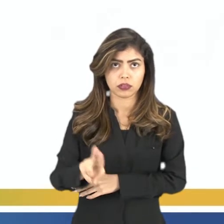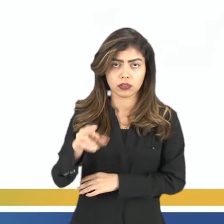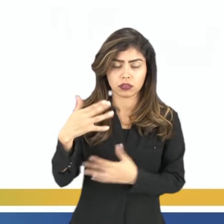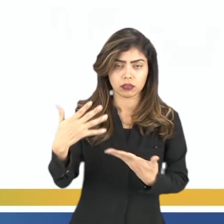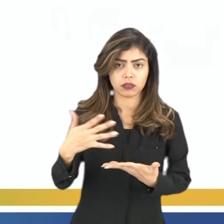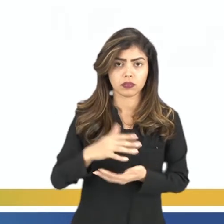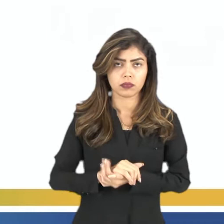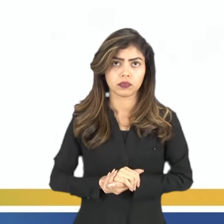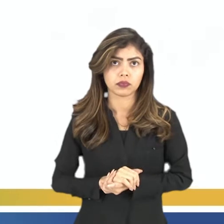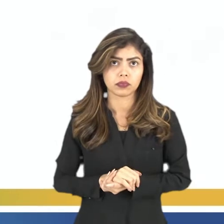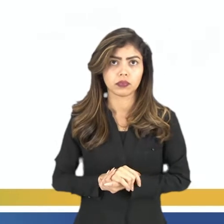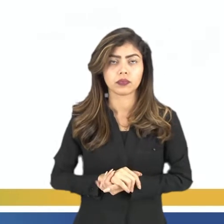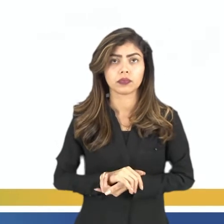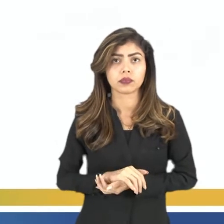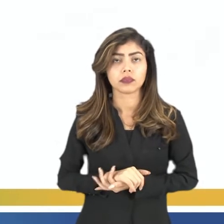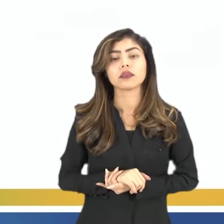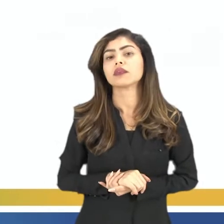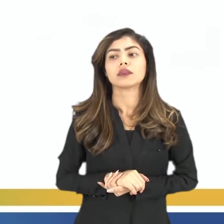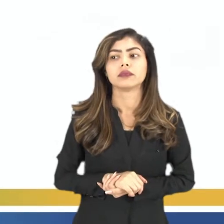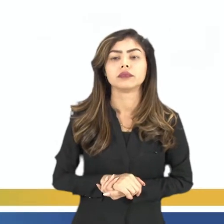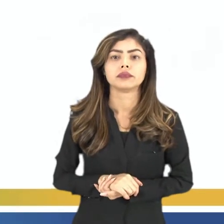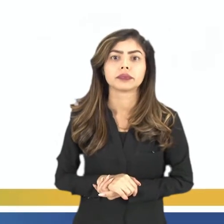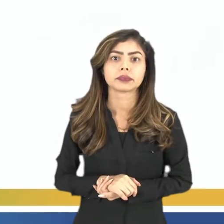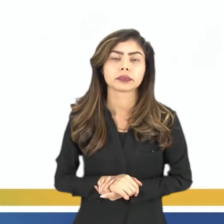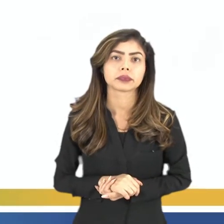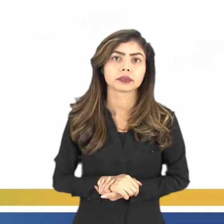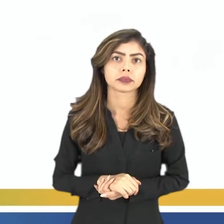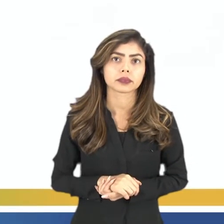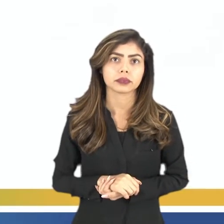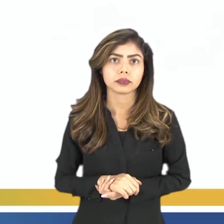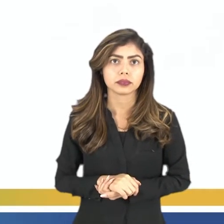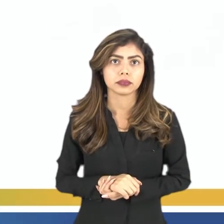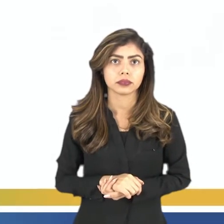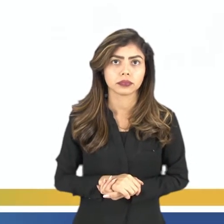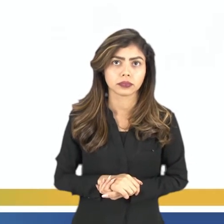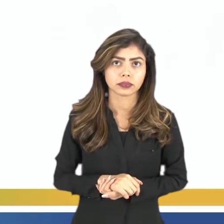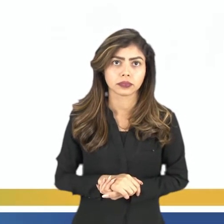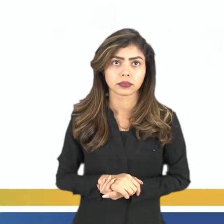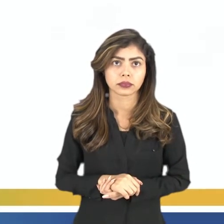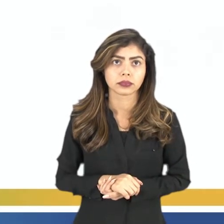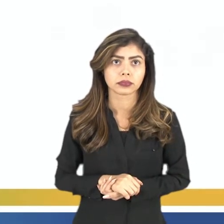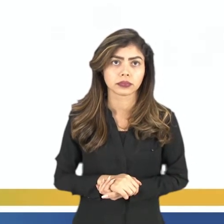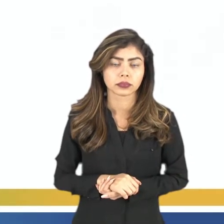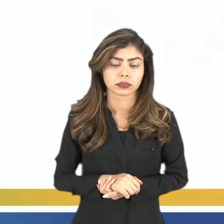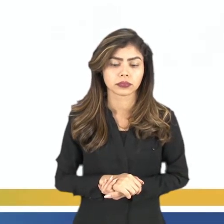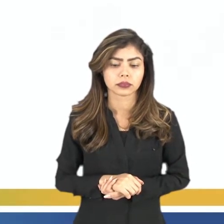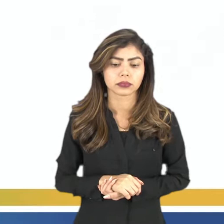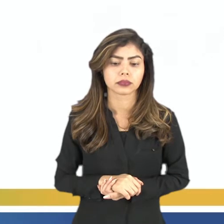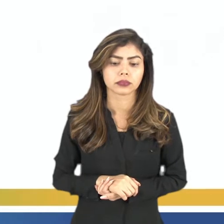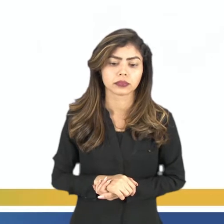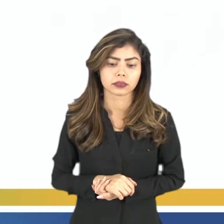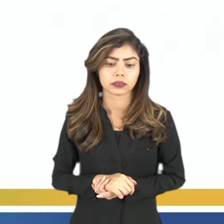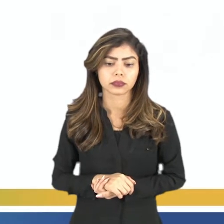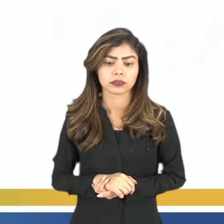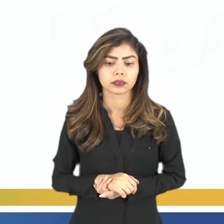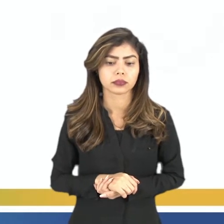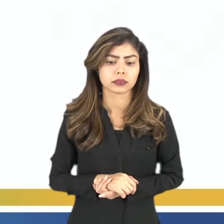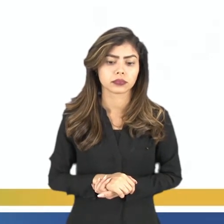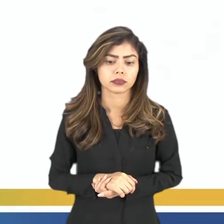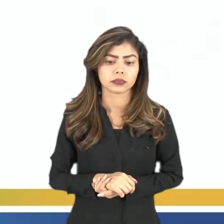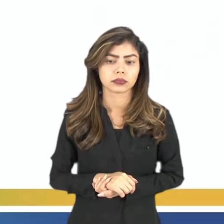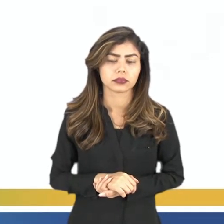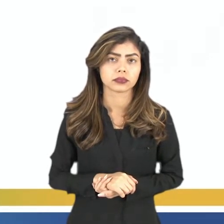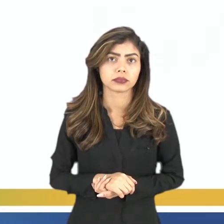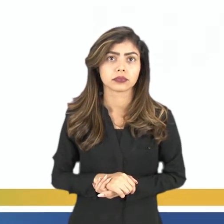denomina columnistas. Los artículos de opinión también suelen aparecer en periódicos o en ciertos portales